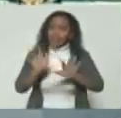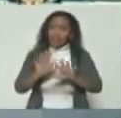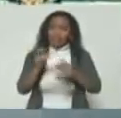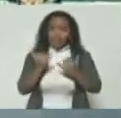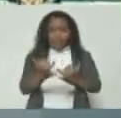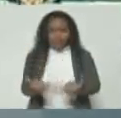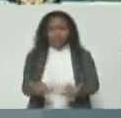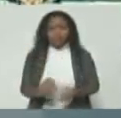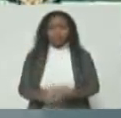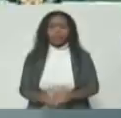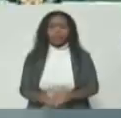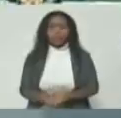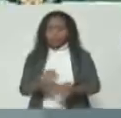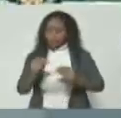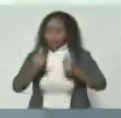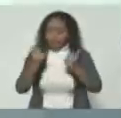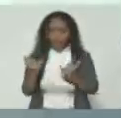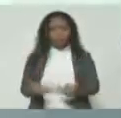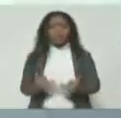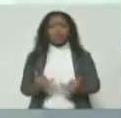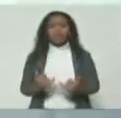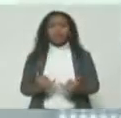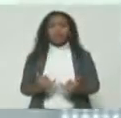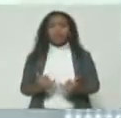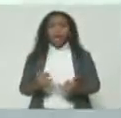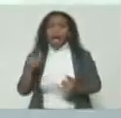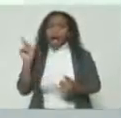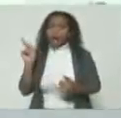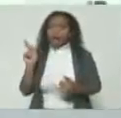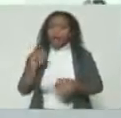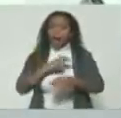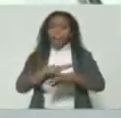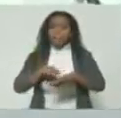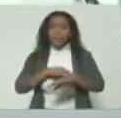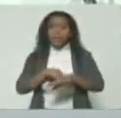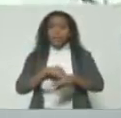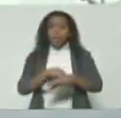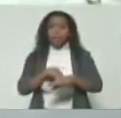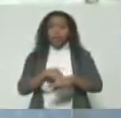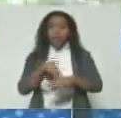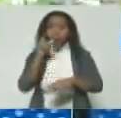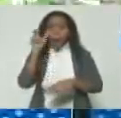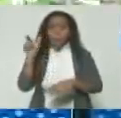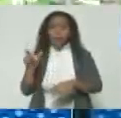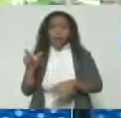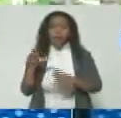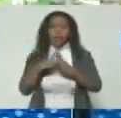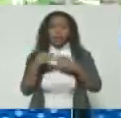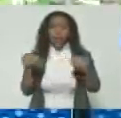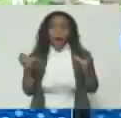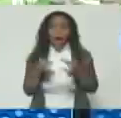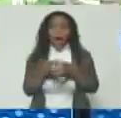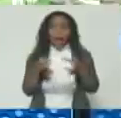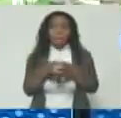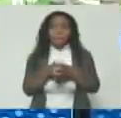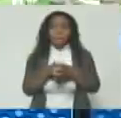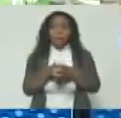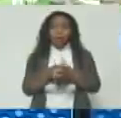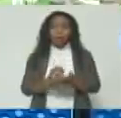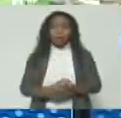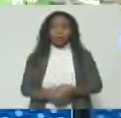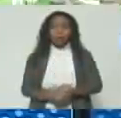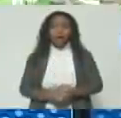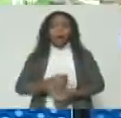ya, inmediatamente. Aquí está el ministro Castro Soteldo y todo su equipo,